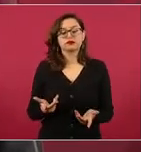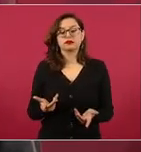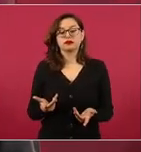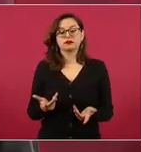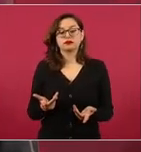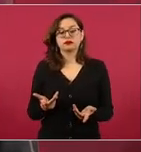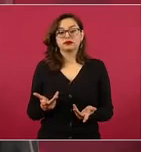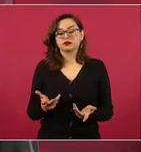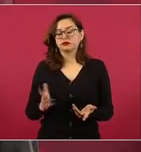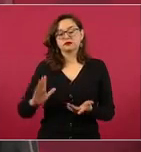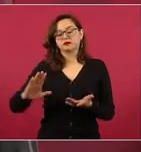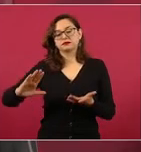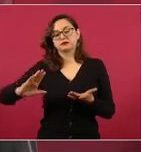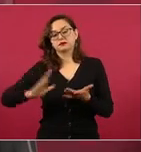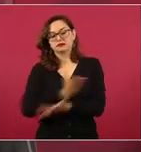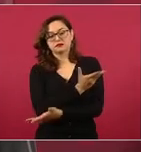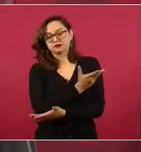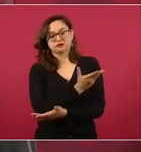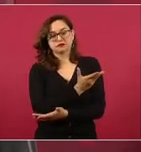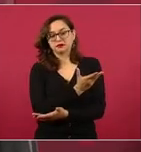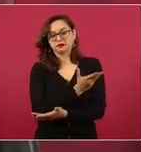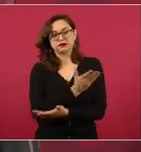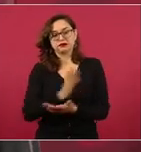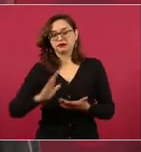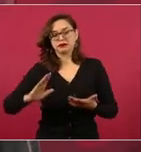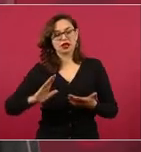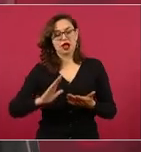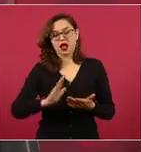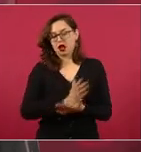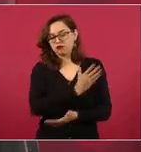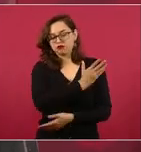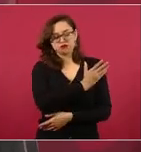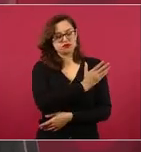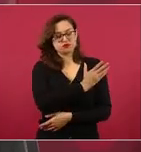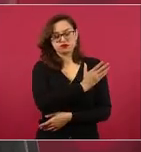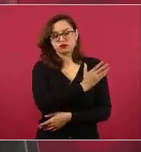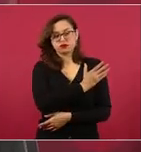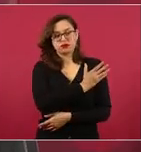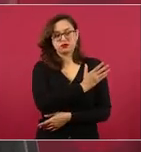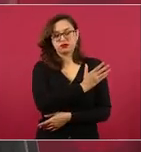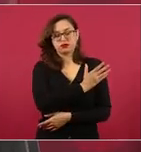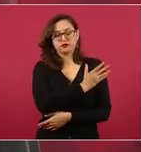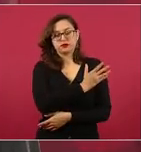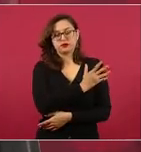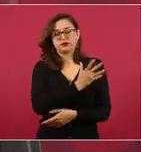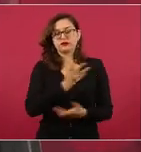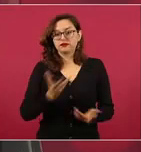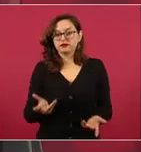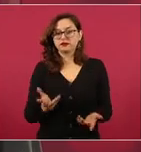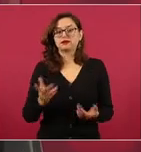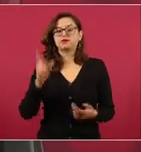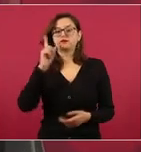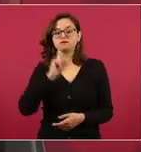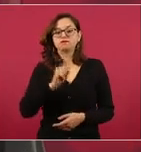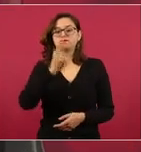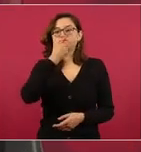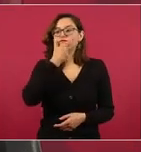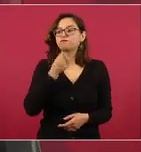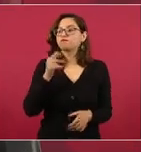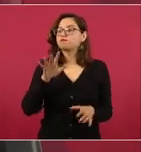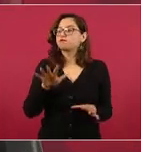llamando, convocando, o sea, a los que nos puedan ayudar, mujeres y